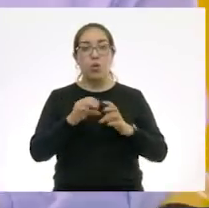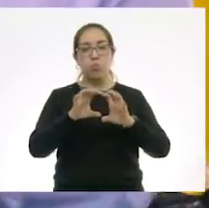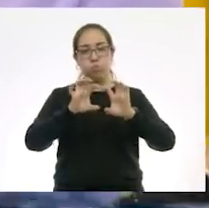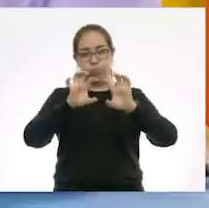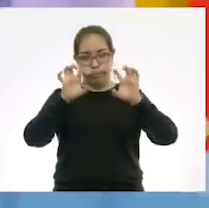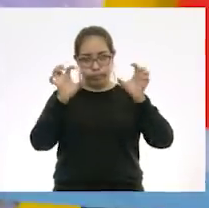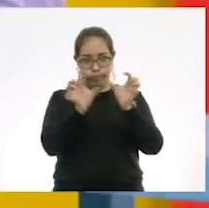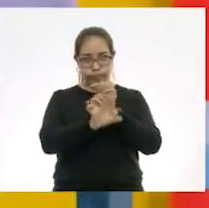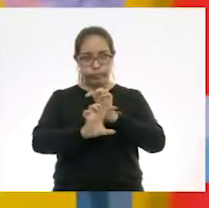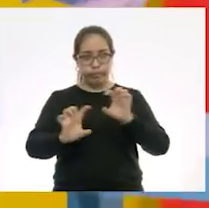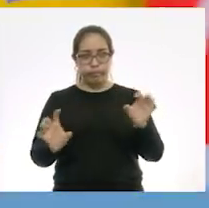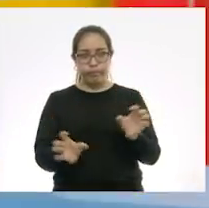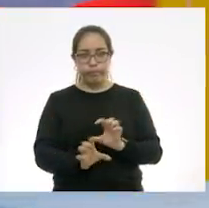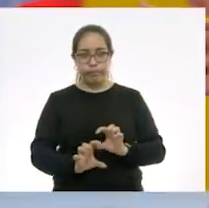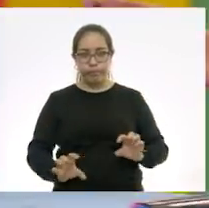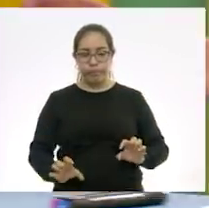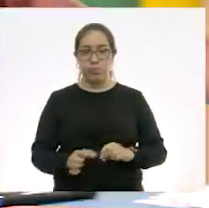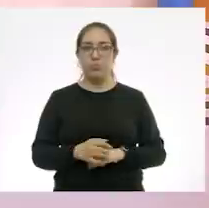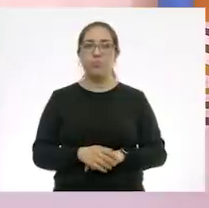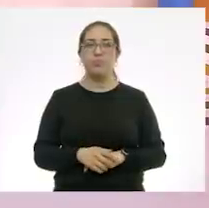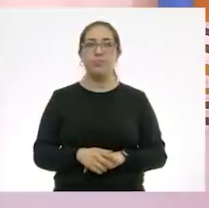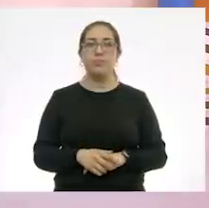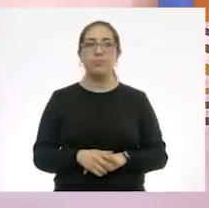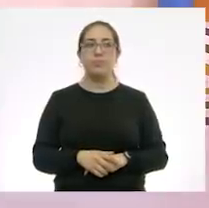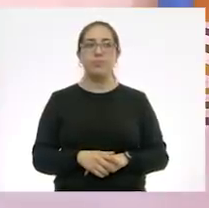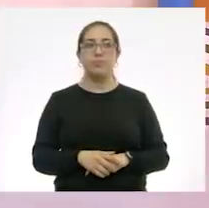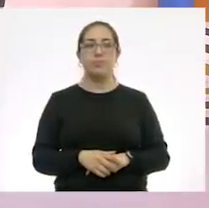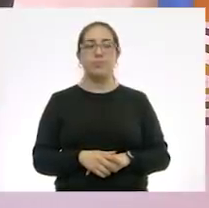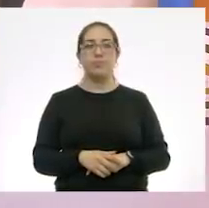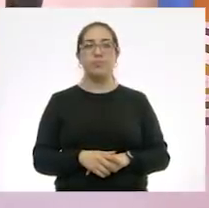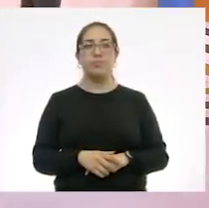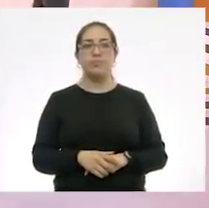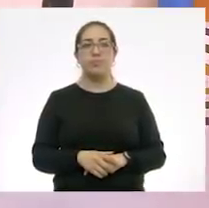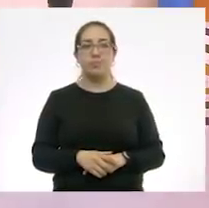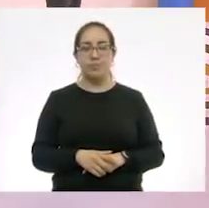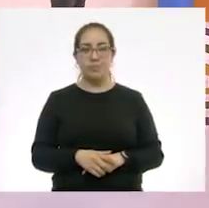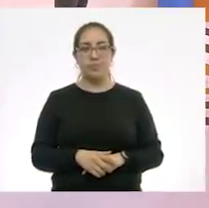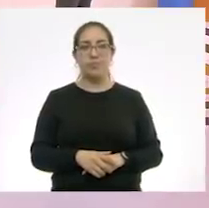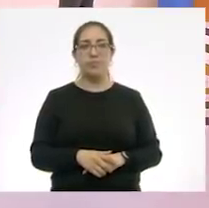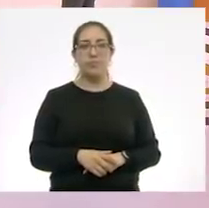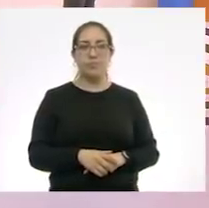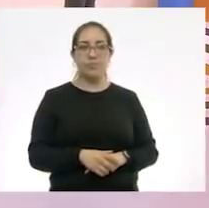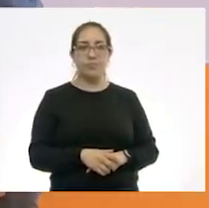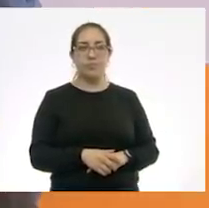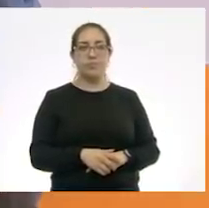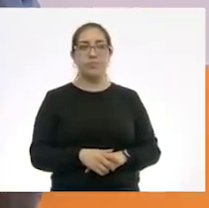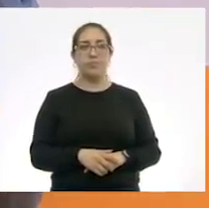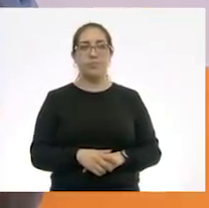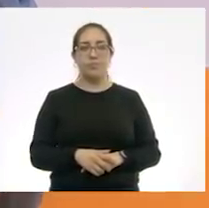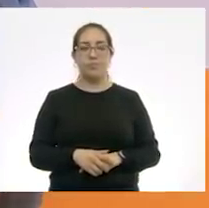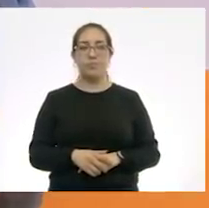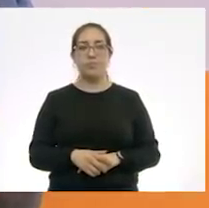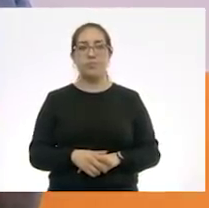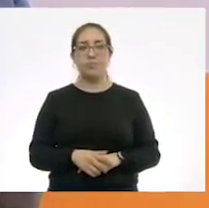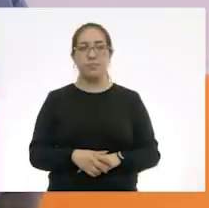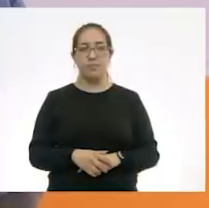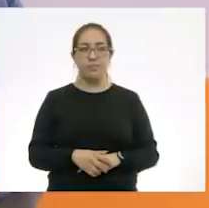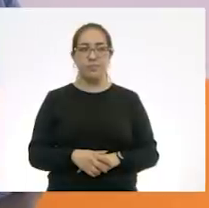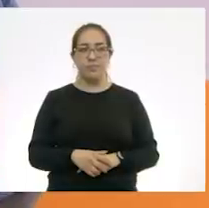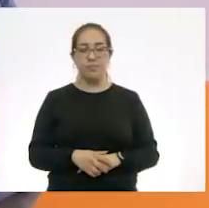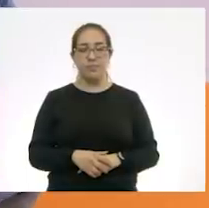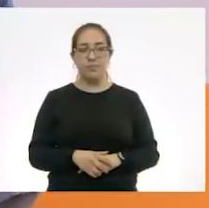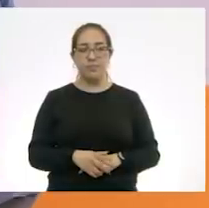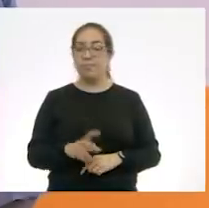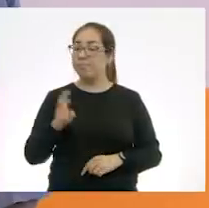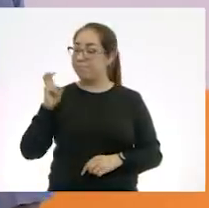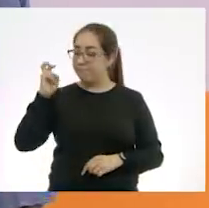Claro. Y es justamente en orden lo que sigue. Después del intestino delgado,